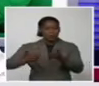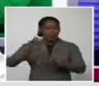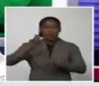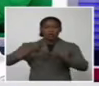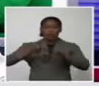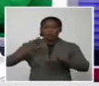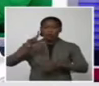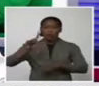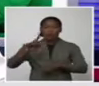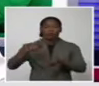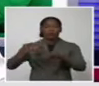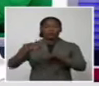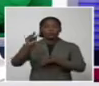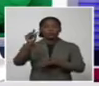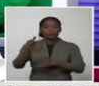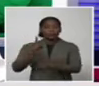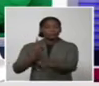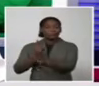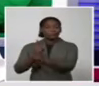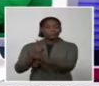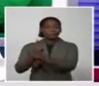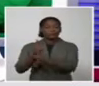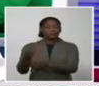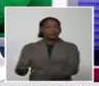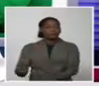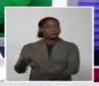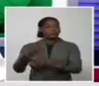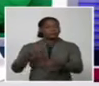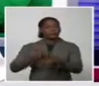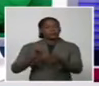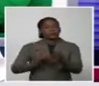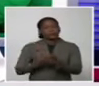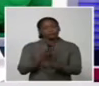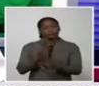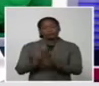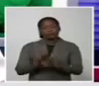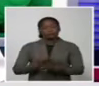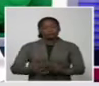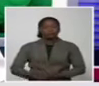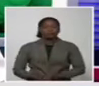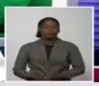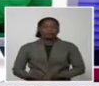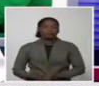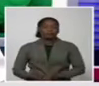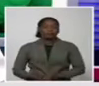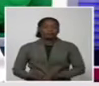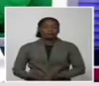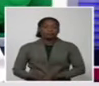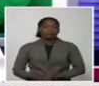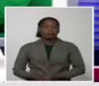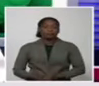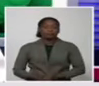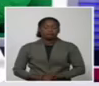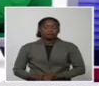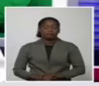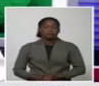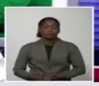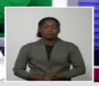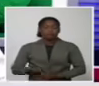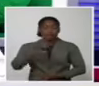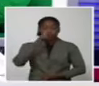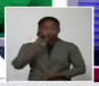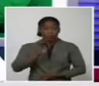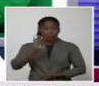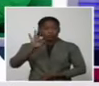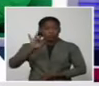un caso ya confirmado previamente, con antecedentes también de padecer de hipertensión